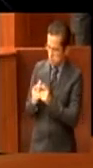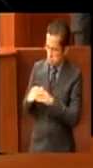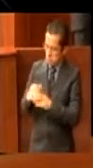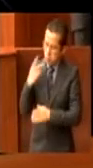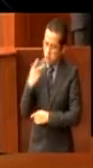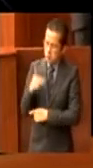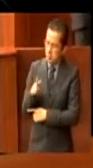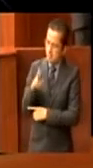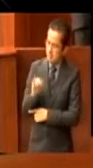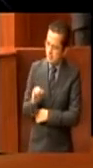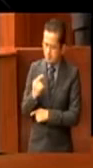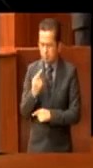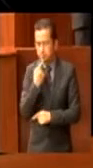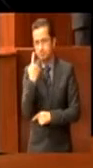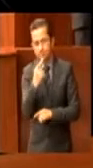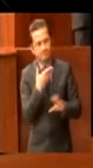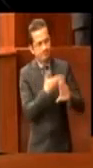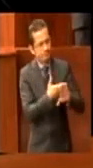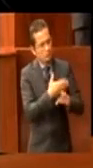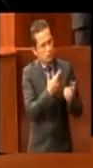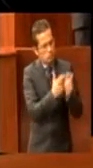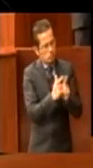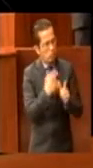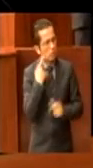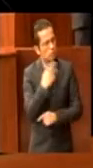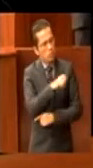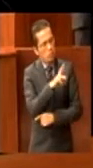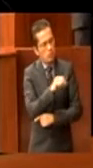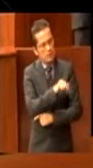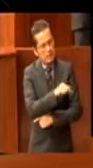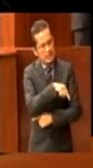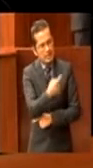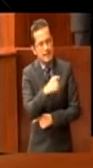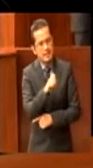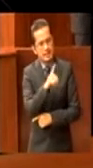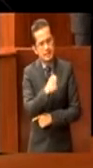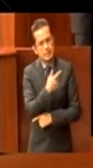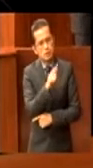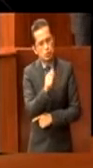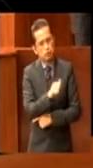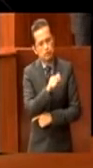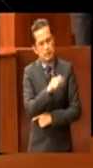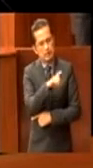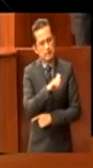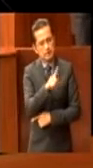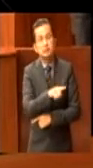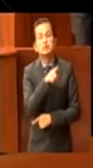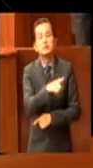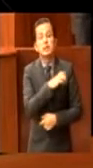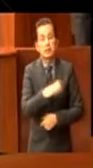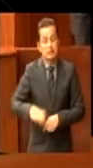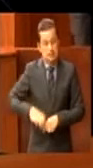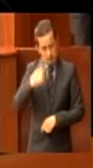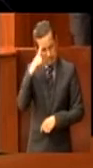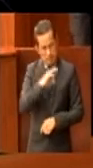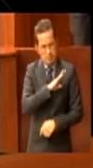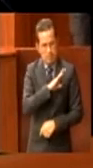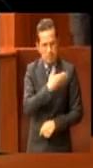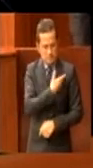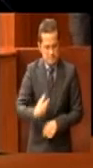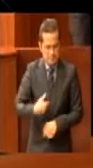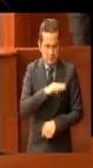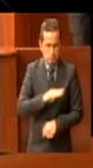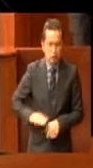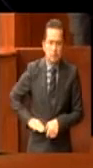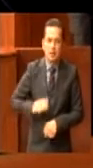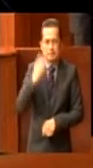de morena y de edith gonzález garduño a quien se le identifica como aspirante de dicho partido político a candidata a la presidencia municipal de san mateo atenco